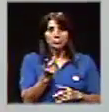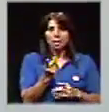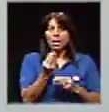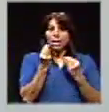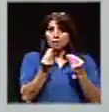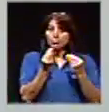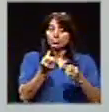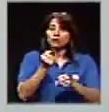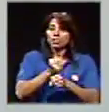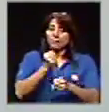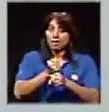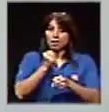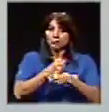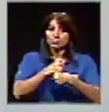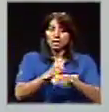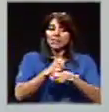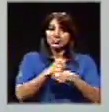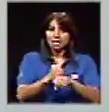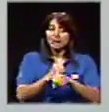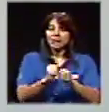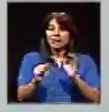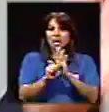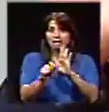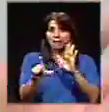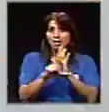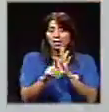arriba de Cuesta de Núñez o Cuesta de Moras, sí.